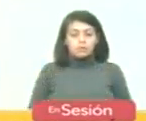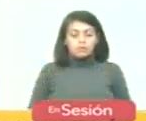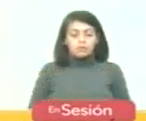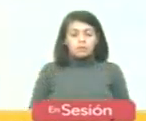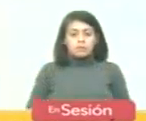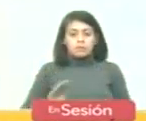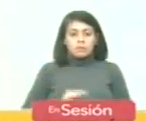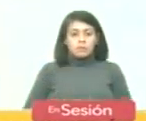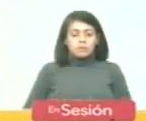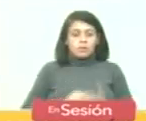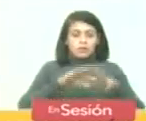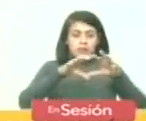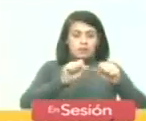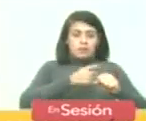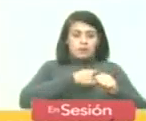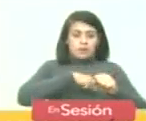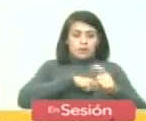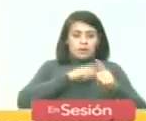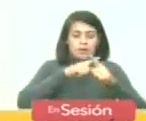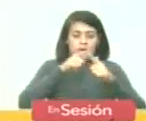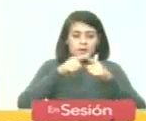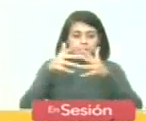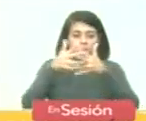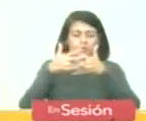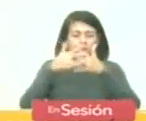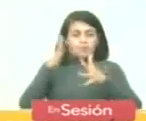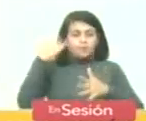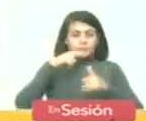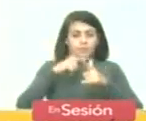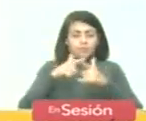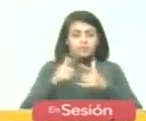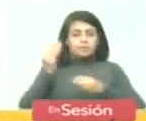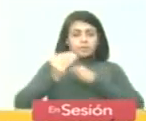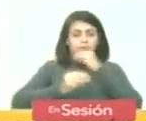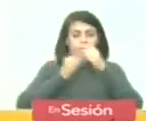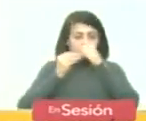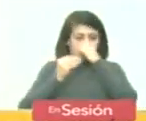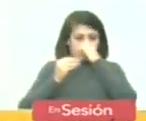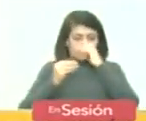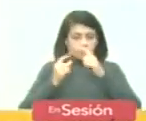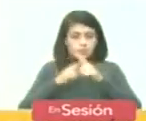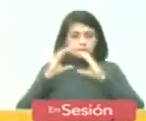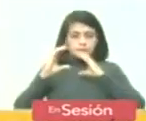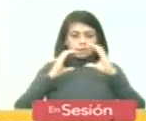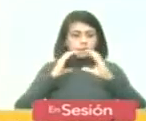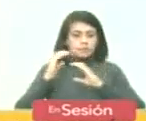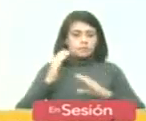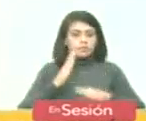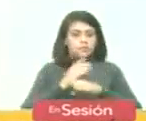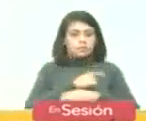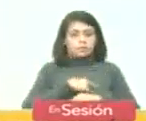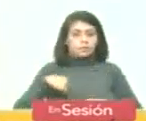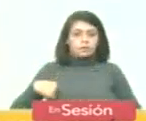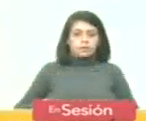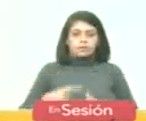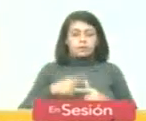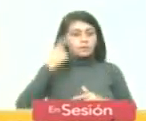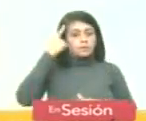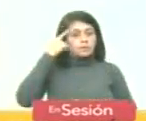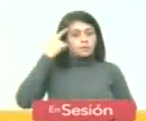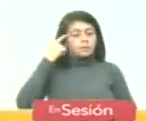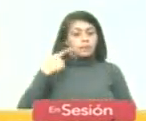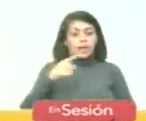revivir el colonialismo. Estados Unidos, a pesar de que ha suscrito comunicados con China reconociendo